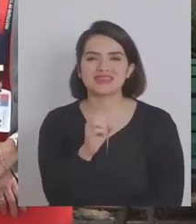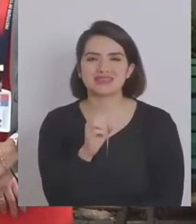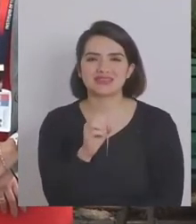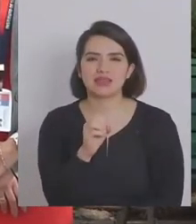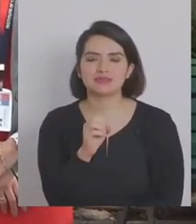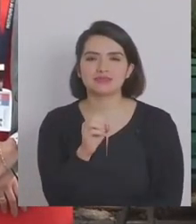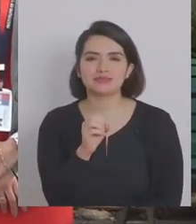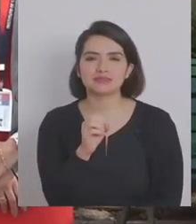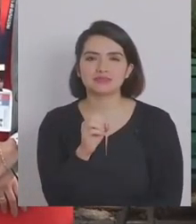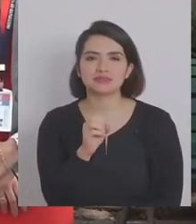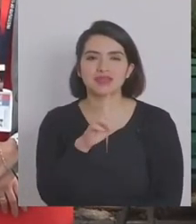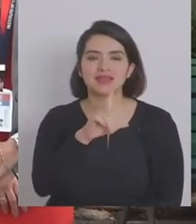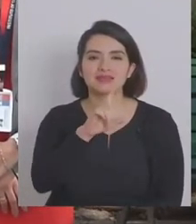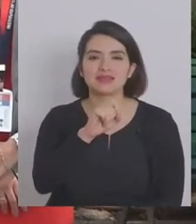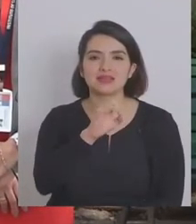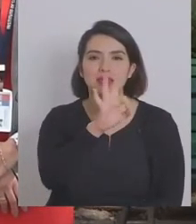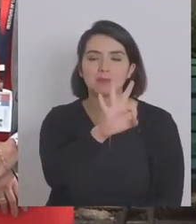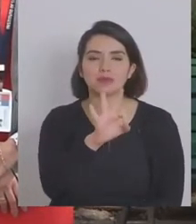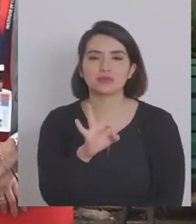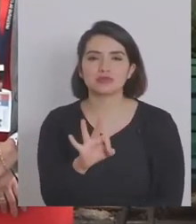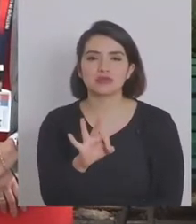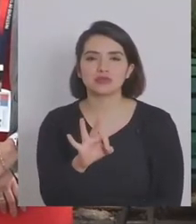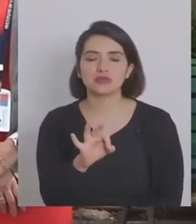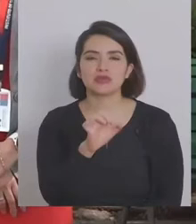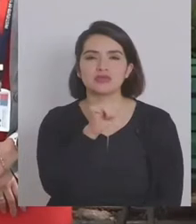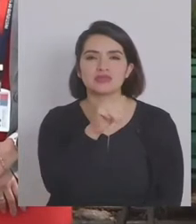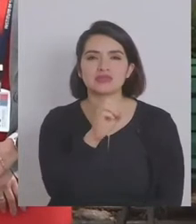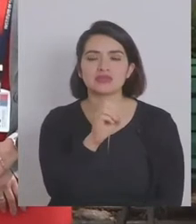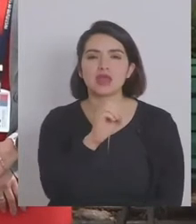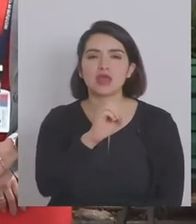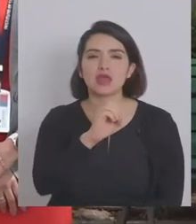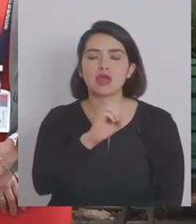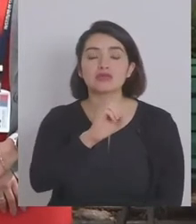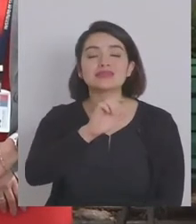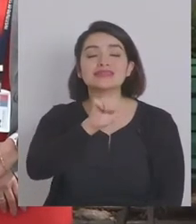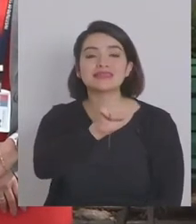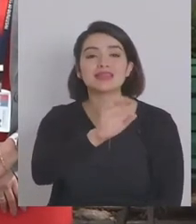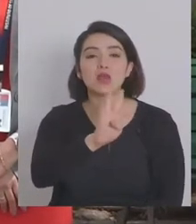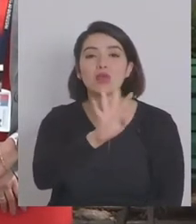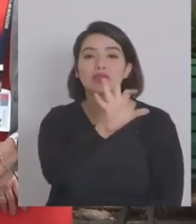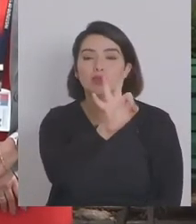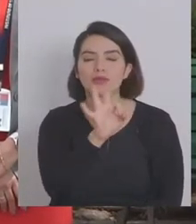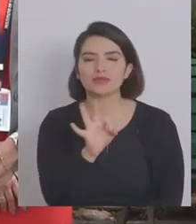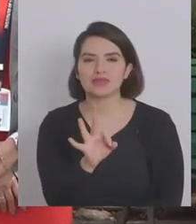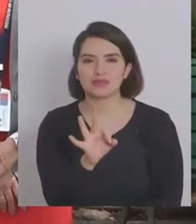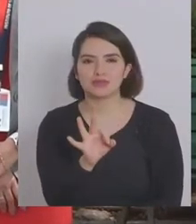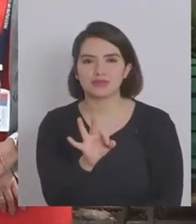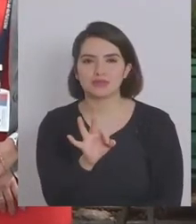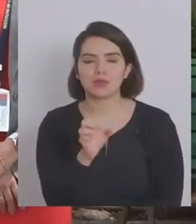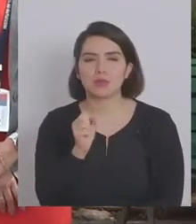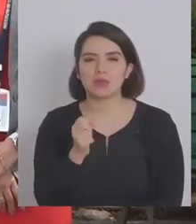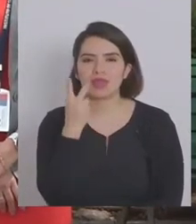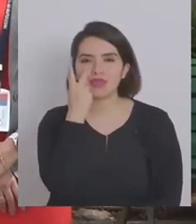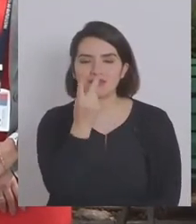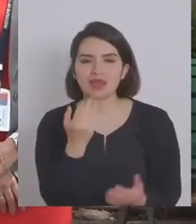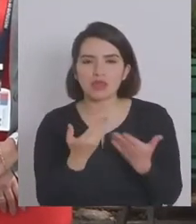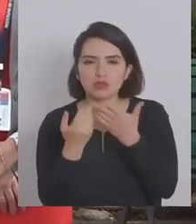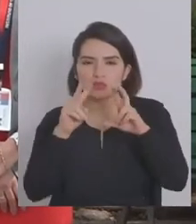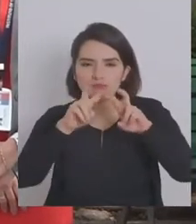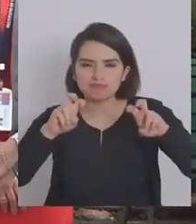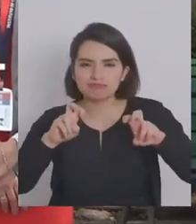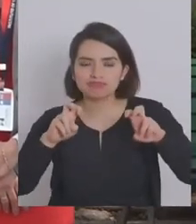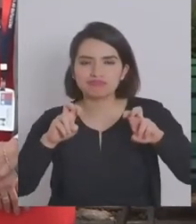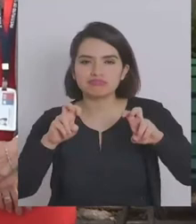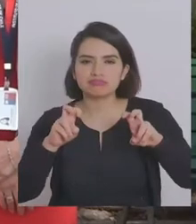un 70%, un 60,4, 64% finalmente es la que pudimos ver en los estudios clínicos